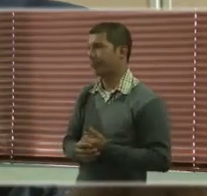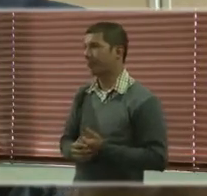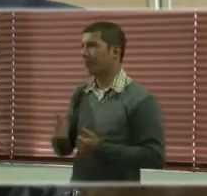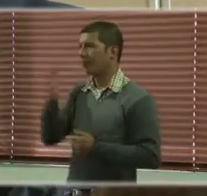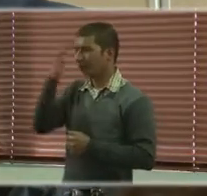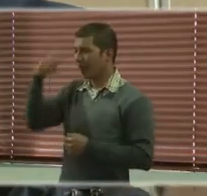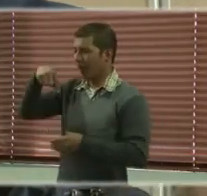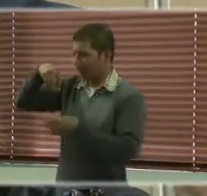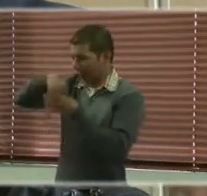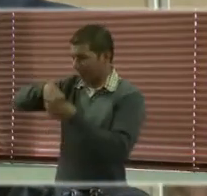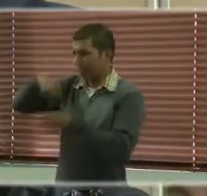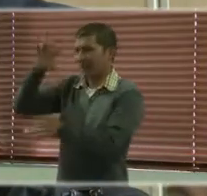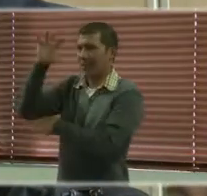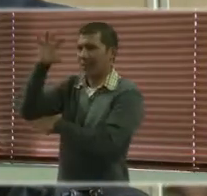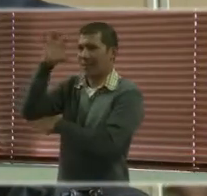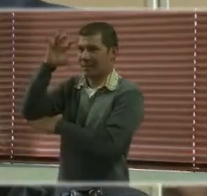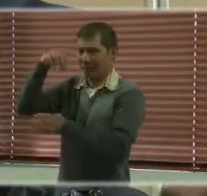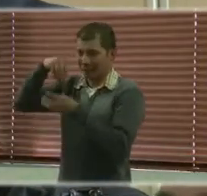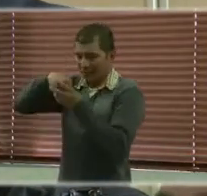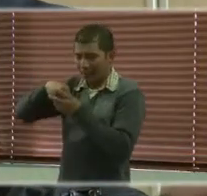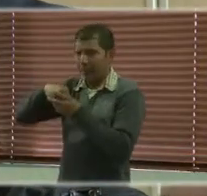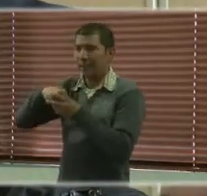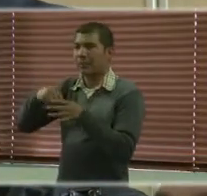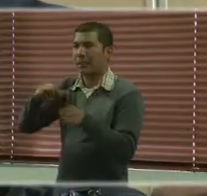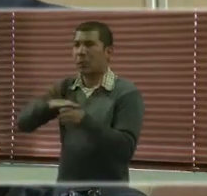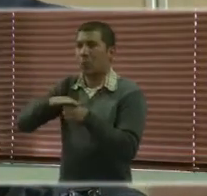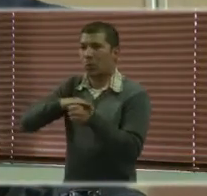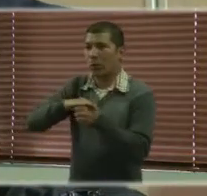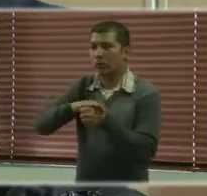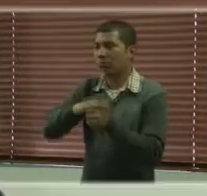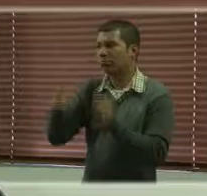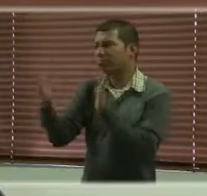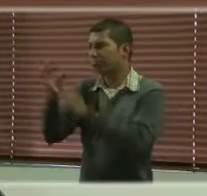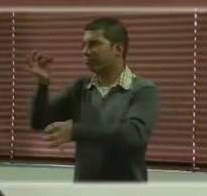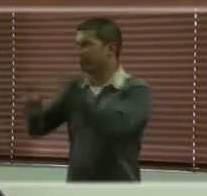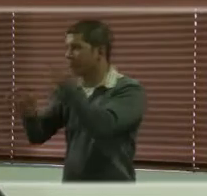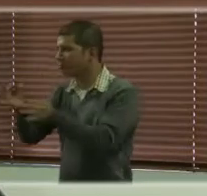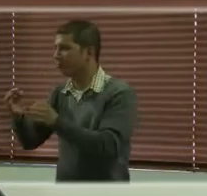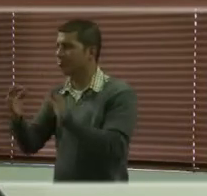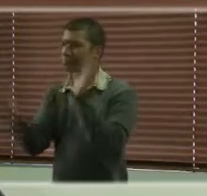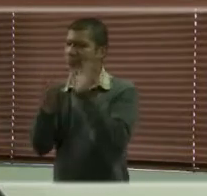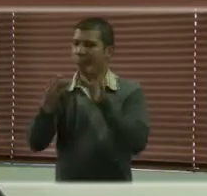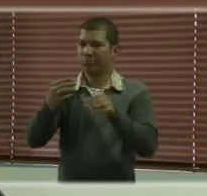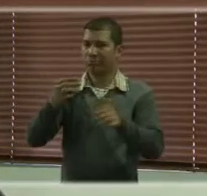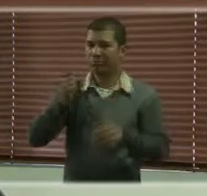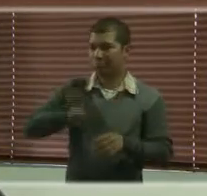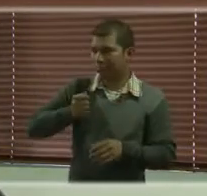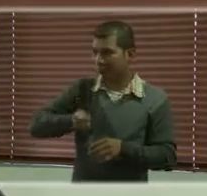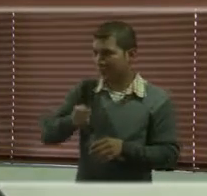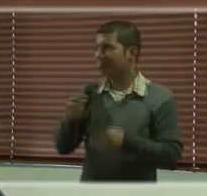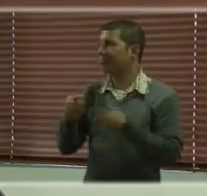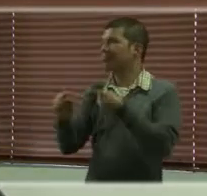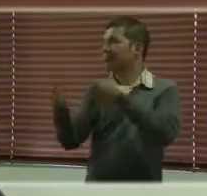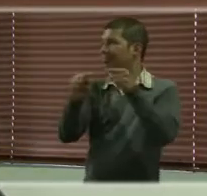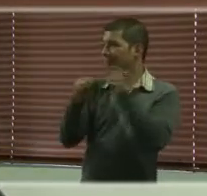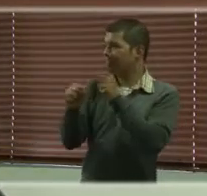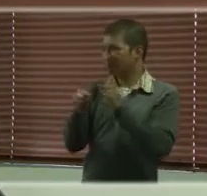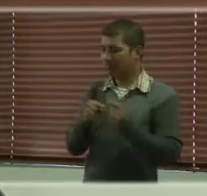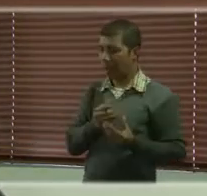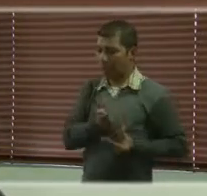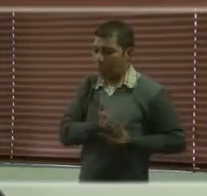aquí se conocen verdad y que se llevan hasta las diferentes judicaturas Me parece que también son referentes importantes y